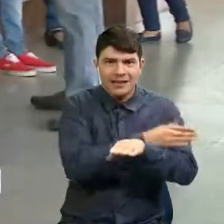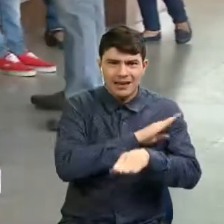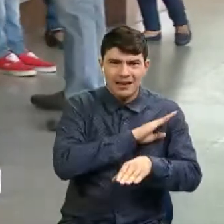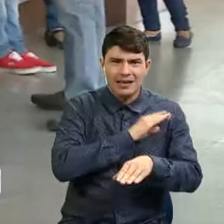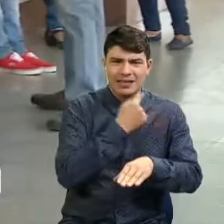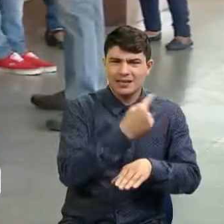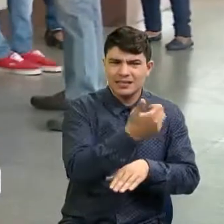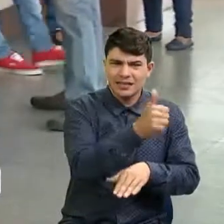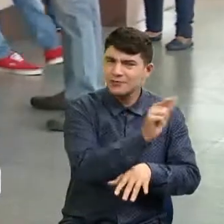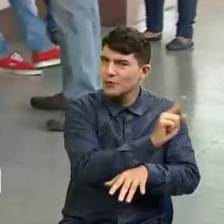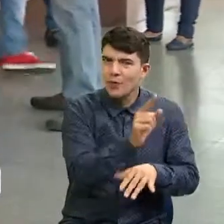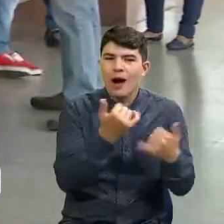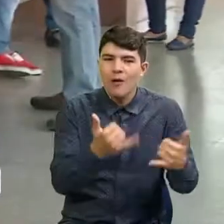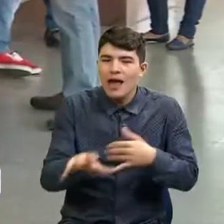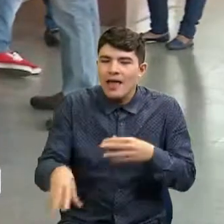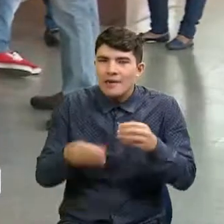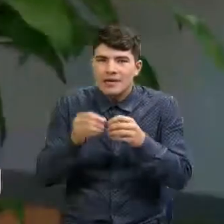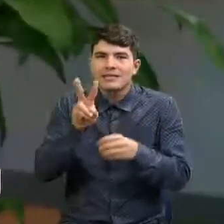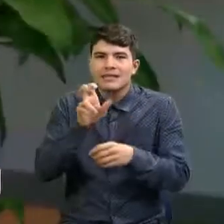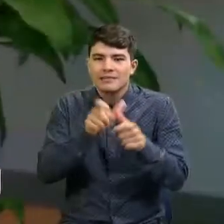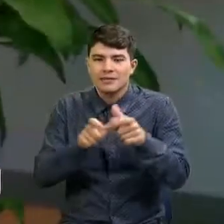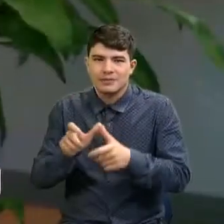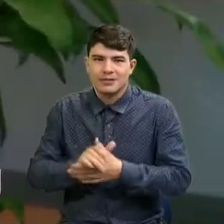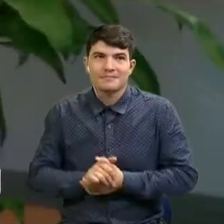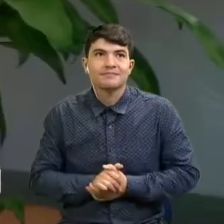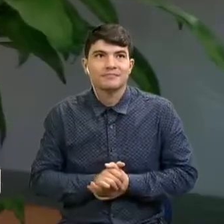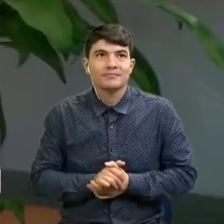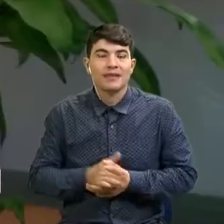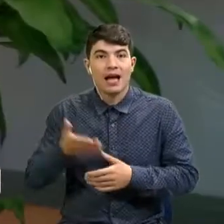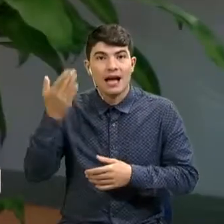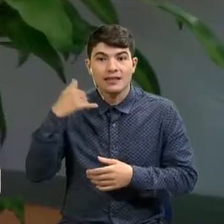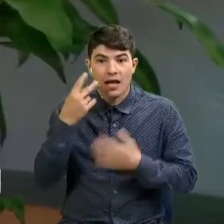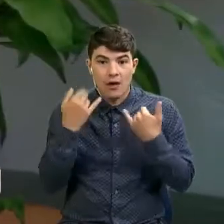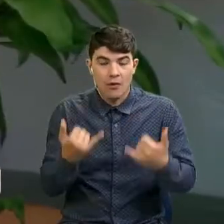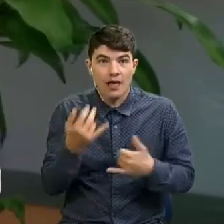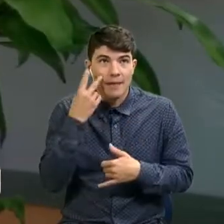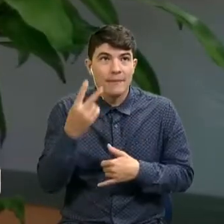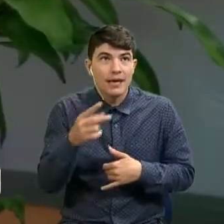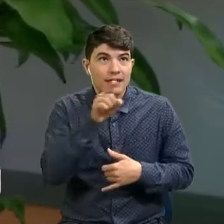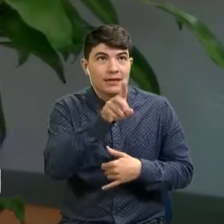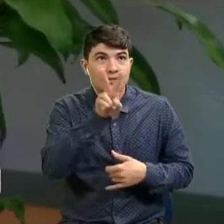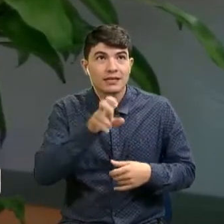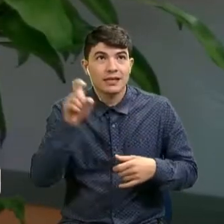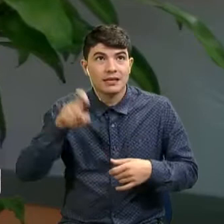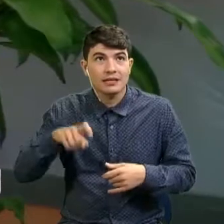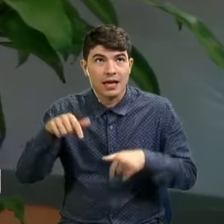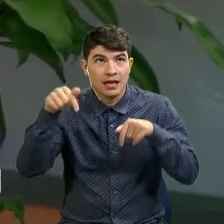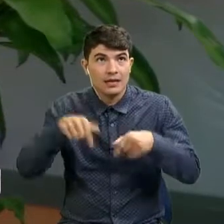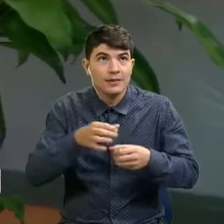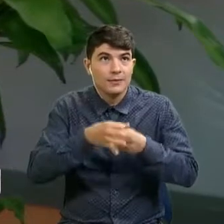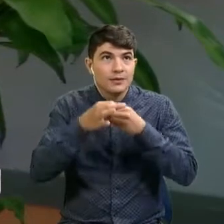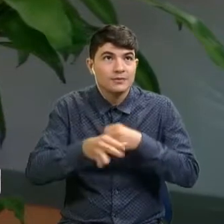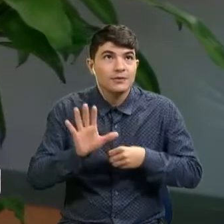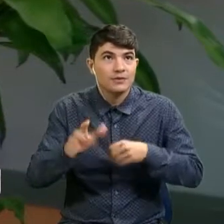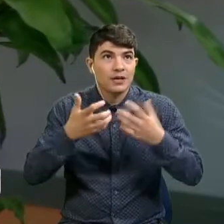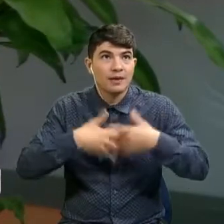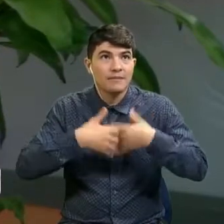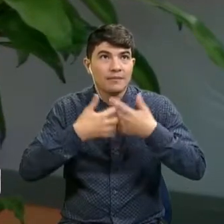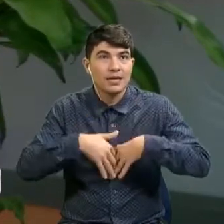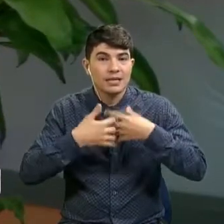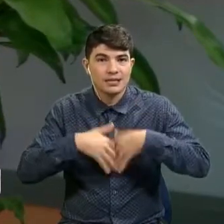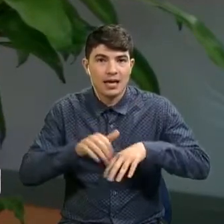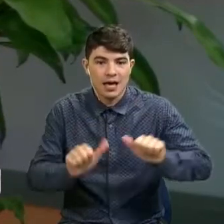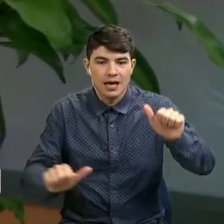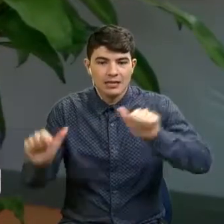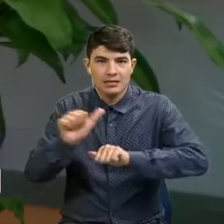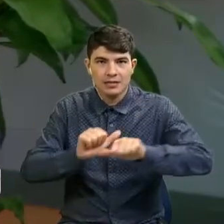prometió el alcalde que contrataría al ver que eran 17 y las necesidades que se tenían en el municipio por parte de la empresa municipal de aseo